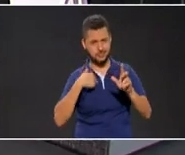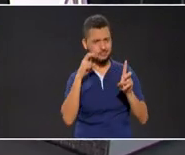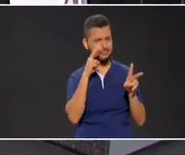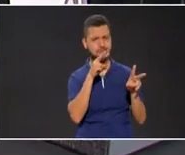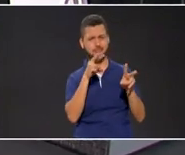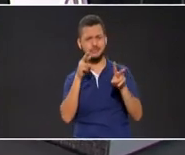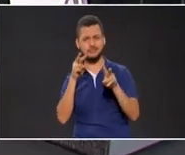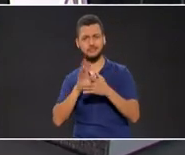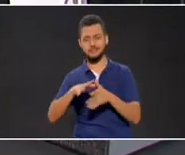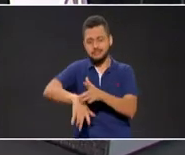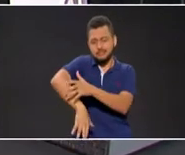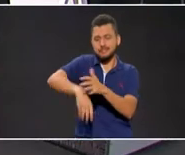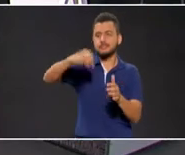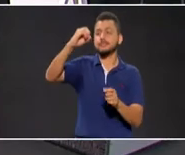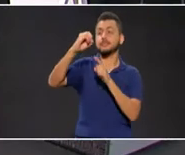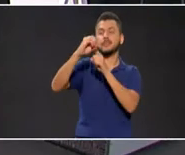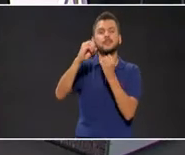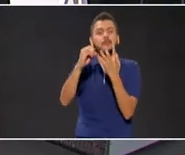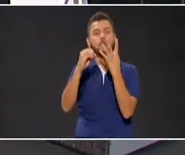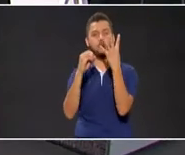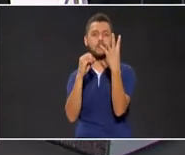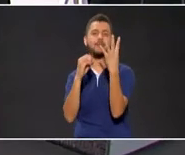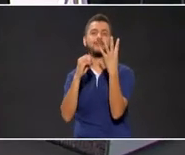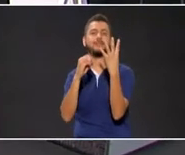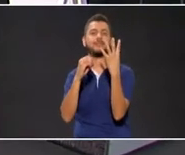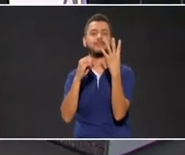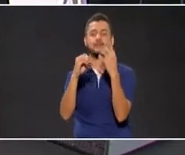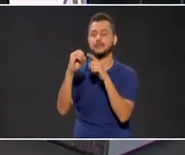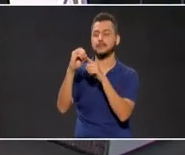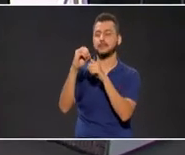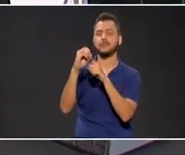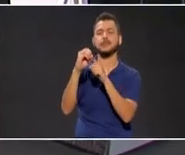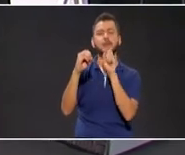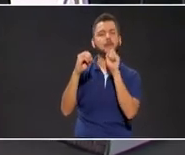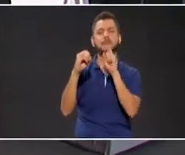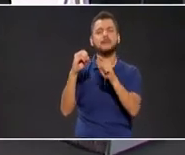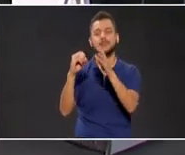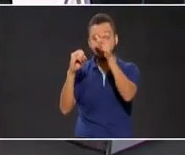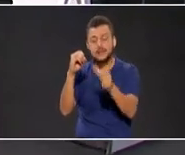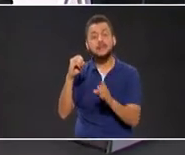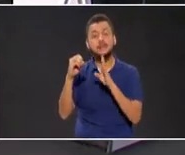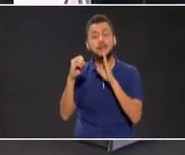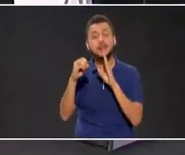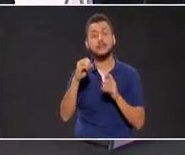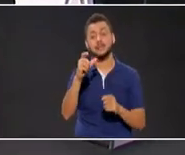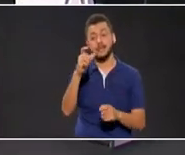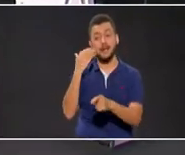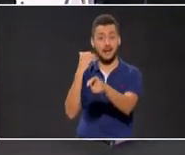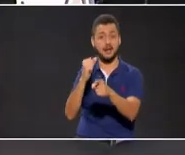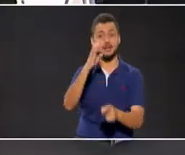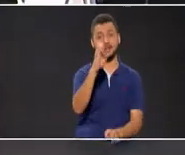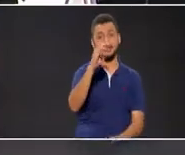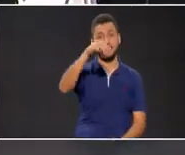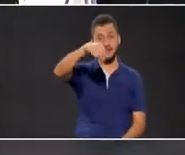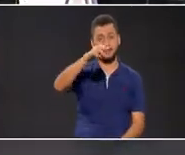el número 4 el número 4 entonces su pregunta va dirigida a la candidata gema mí